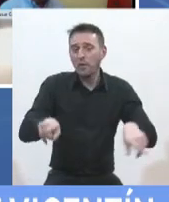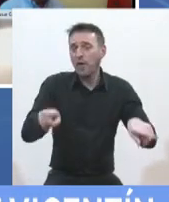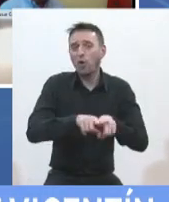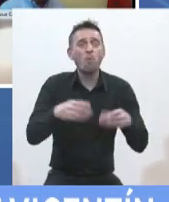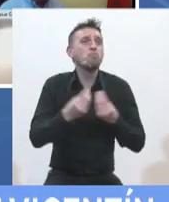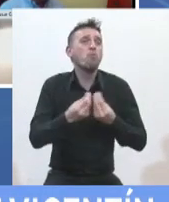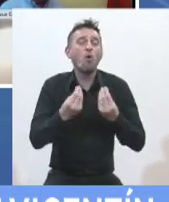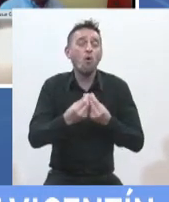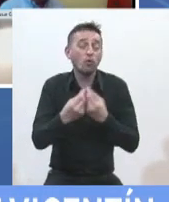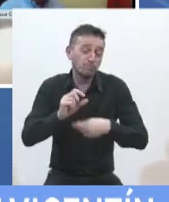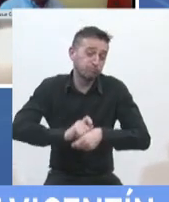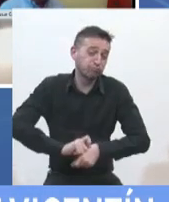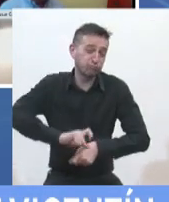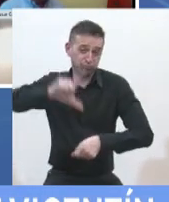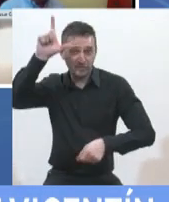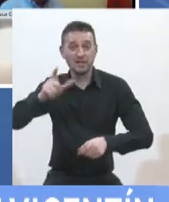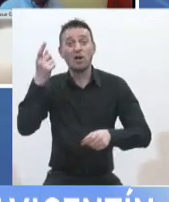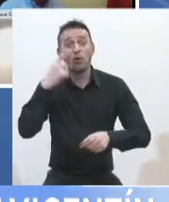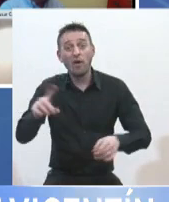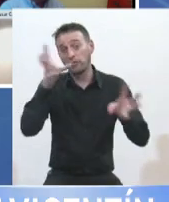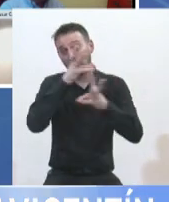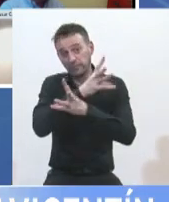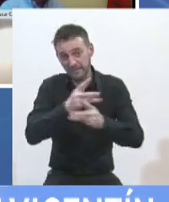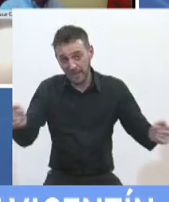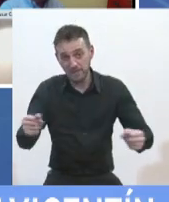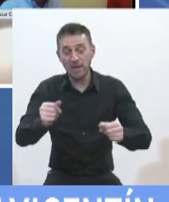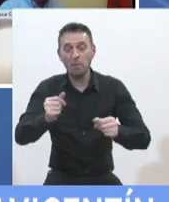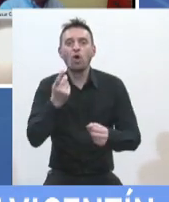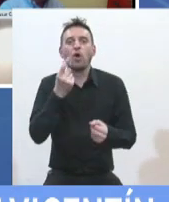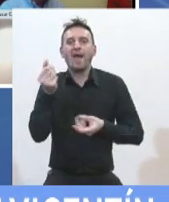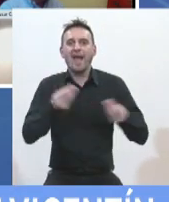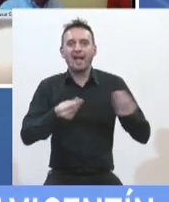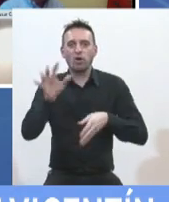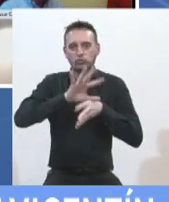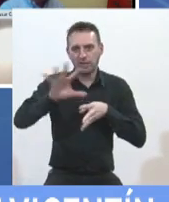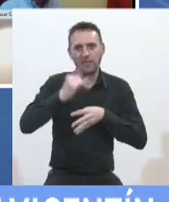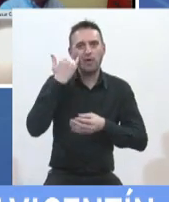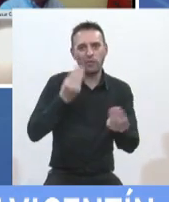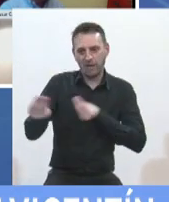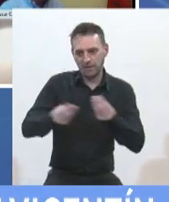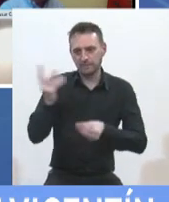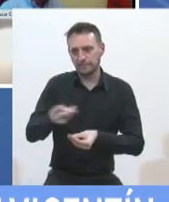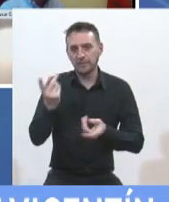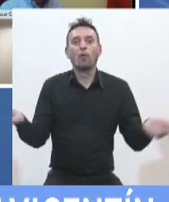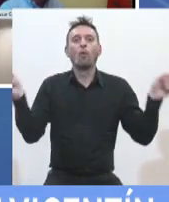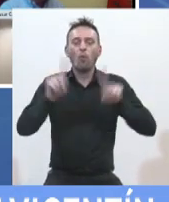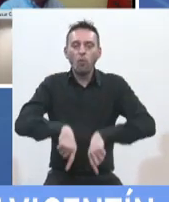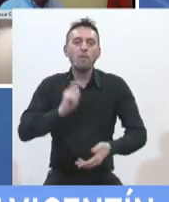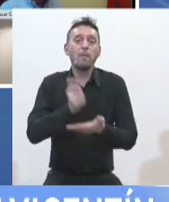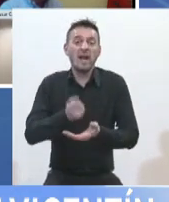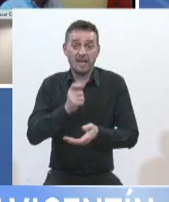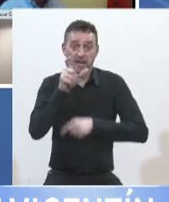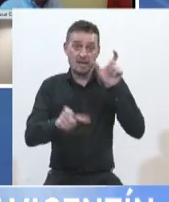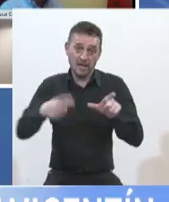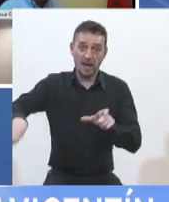ambas cosas juntas con lo cual cuando terminemos el costo de eso de la deuda y de la mala administración le va a volver a pagar la gente como